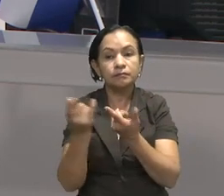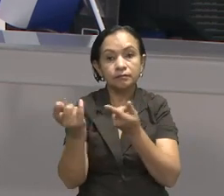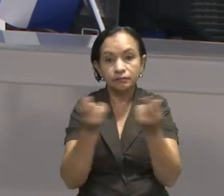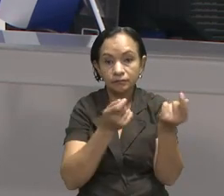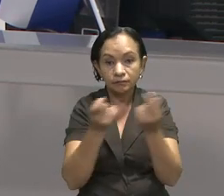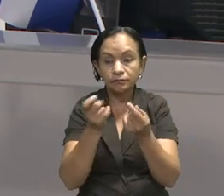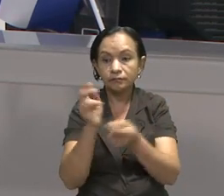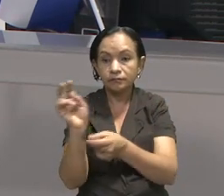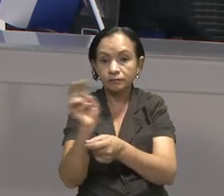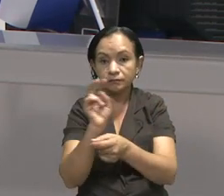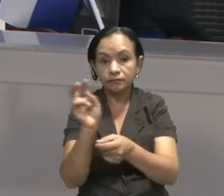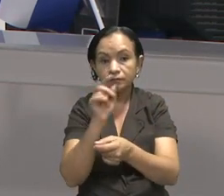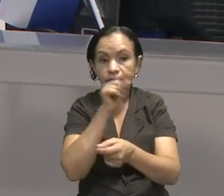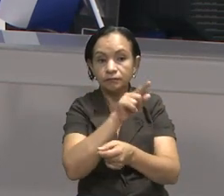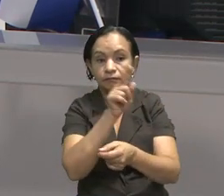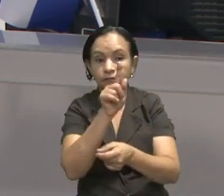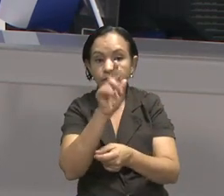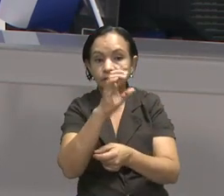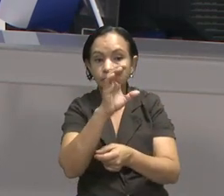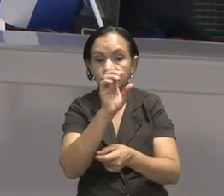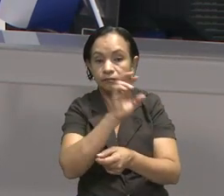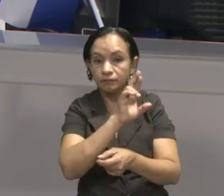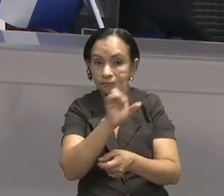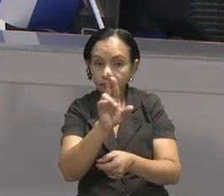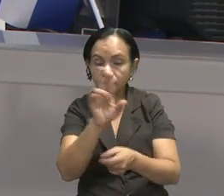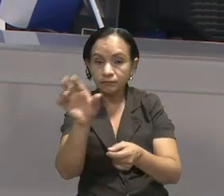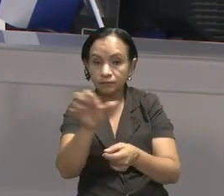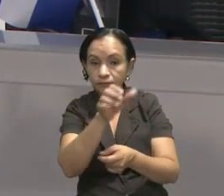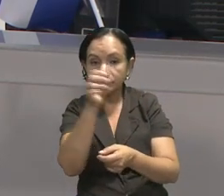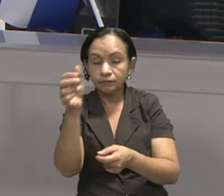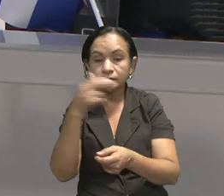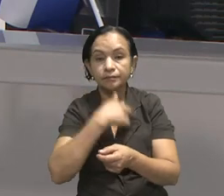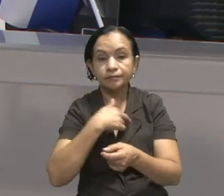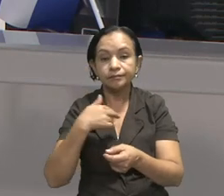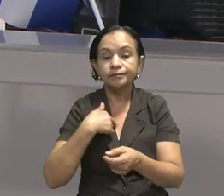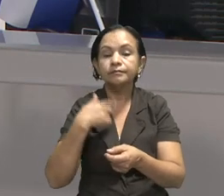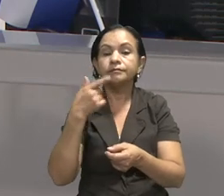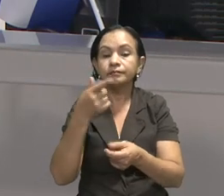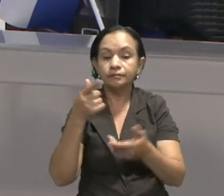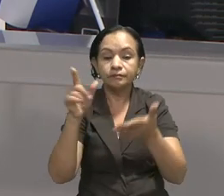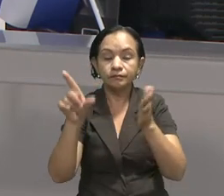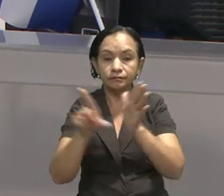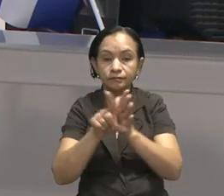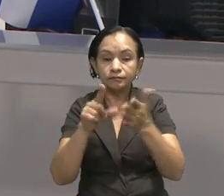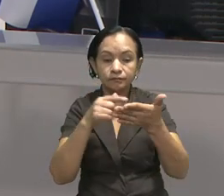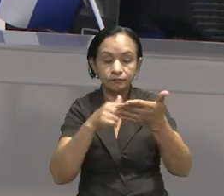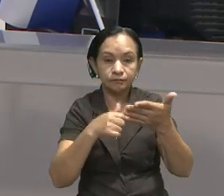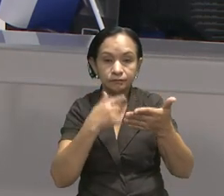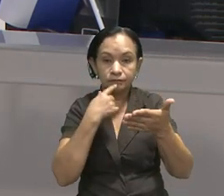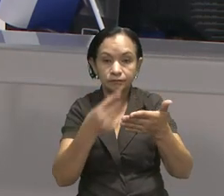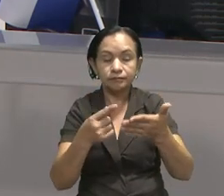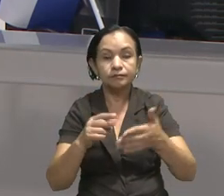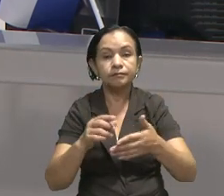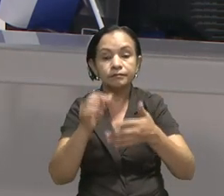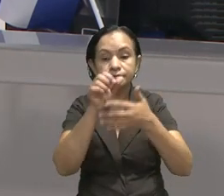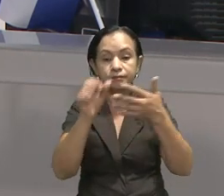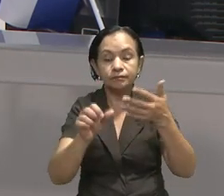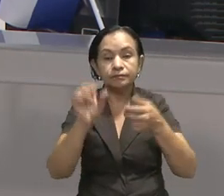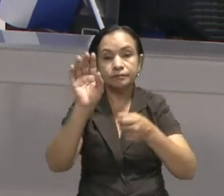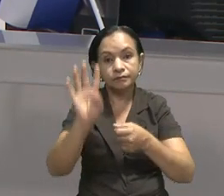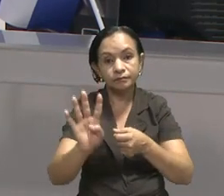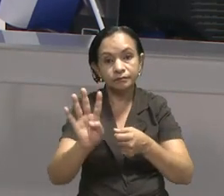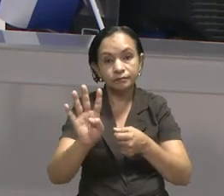y supervisado por Telcor, las demás atribuciones que le sean otorgadas por la ley. Artículo